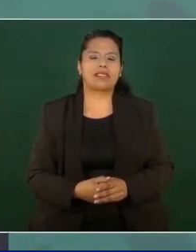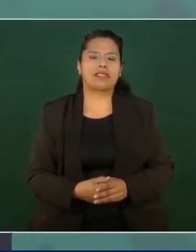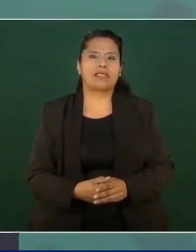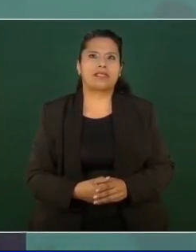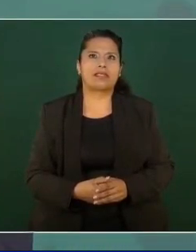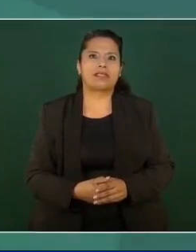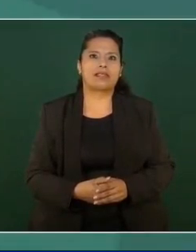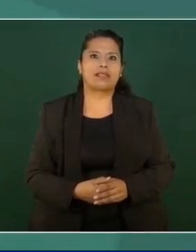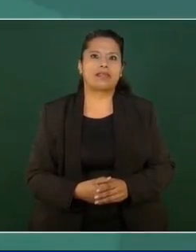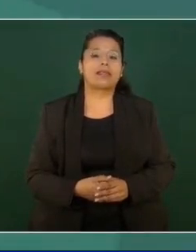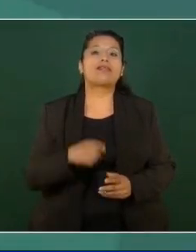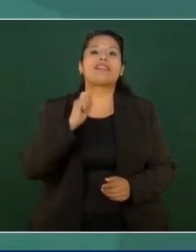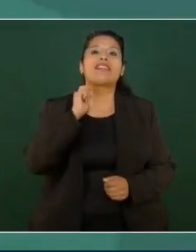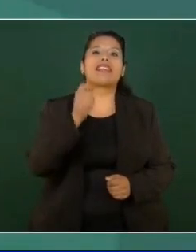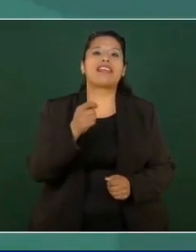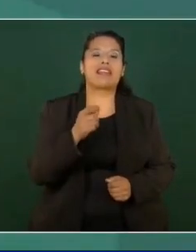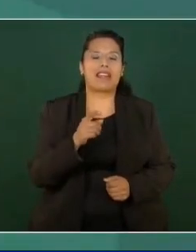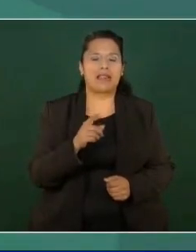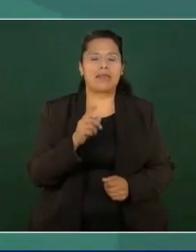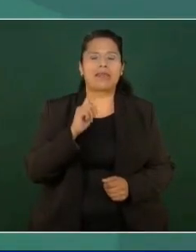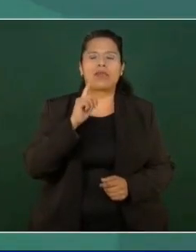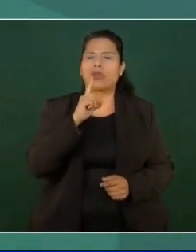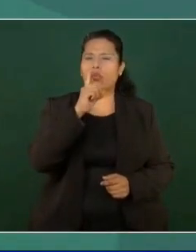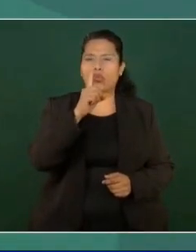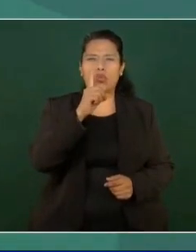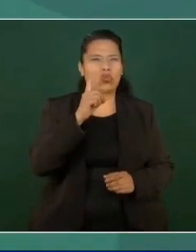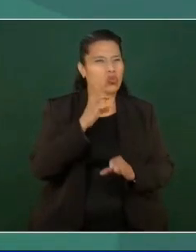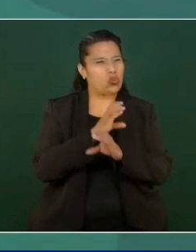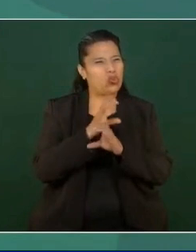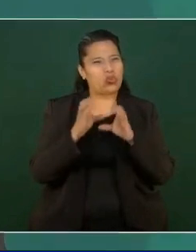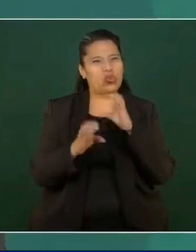que dejaron al país los neoliberales